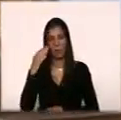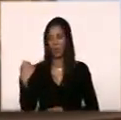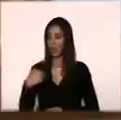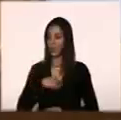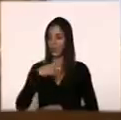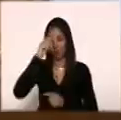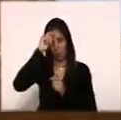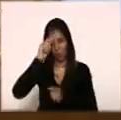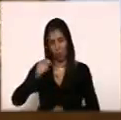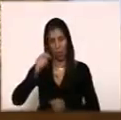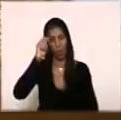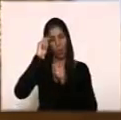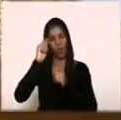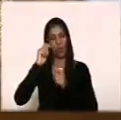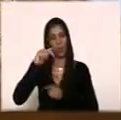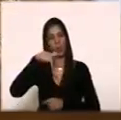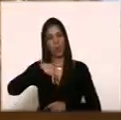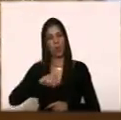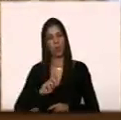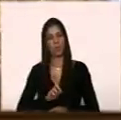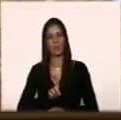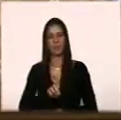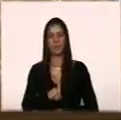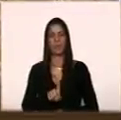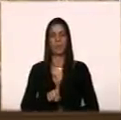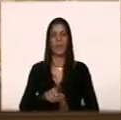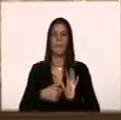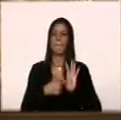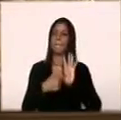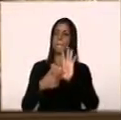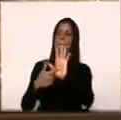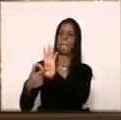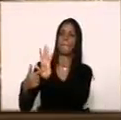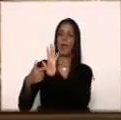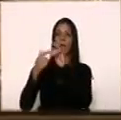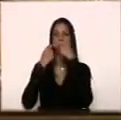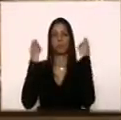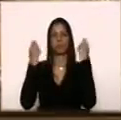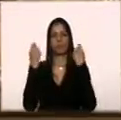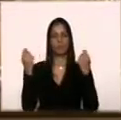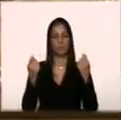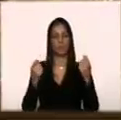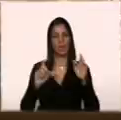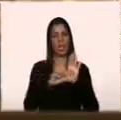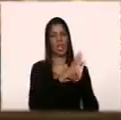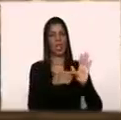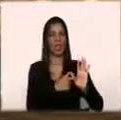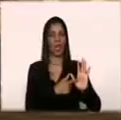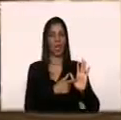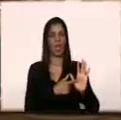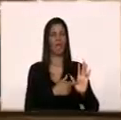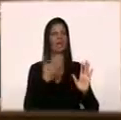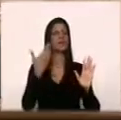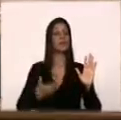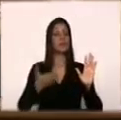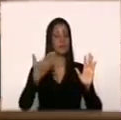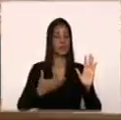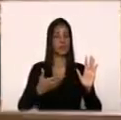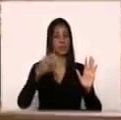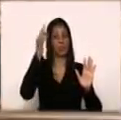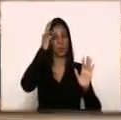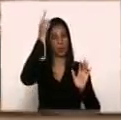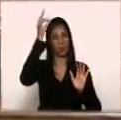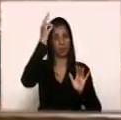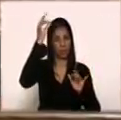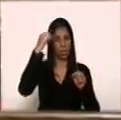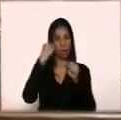posibilidad de presentar hoy ante el país esta ley constitucional de los consejos